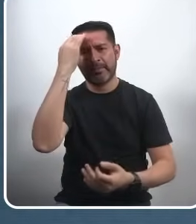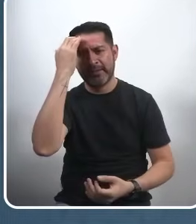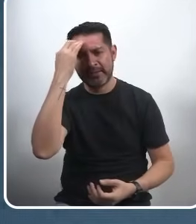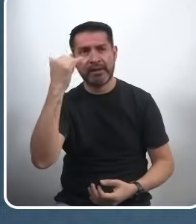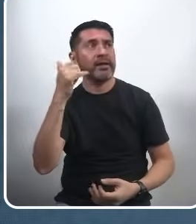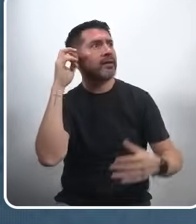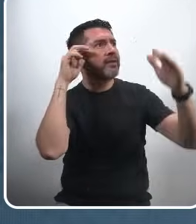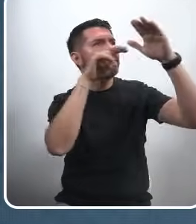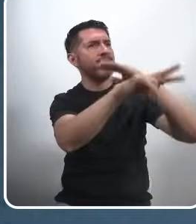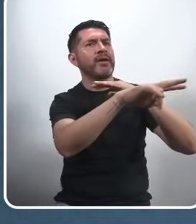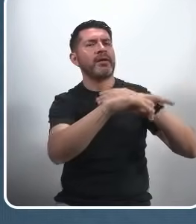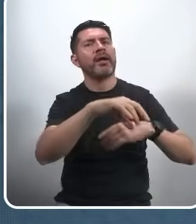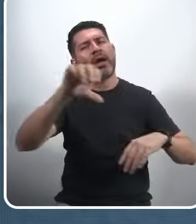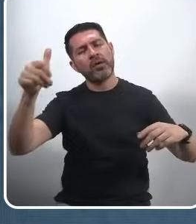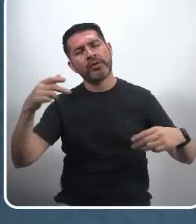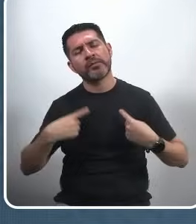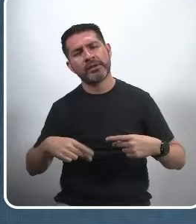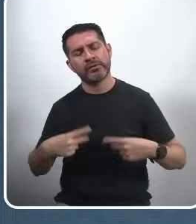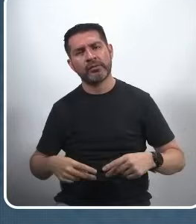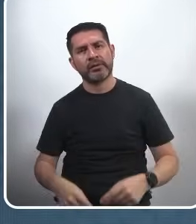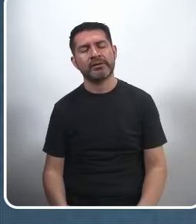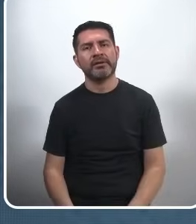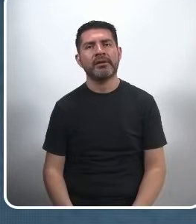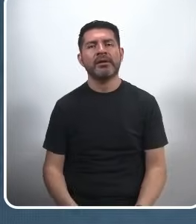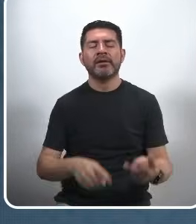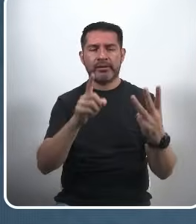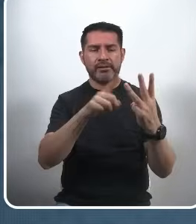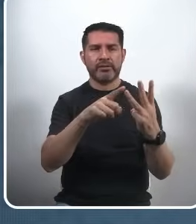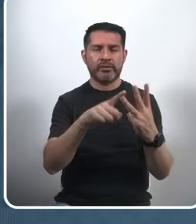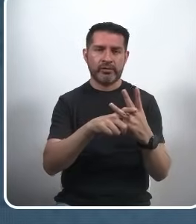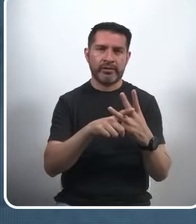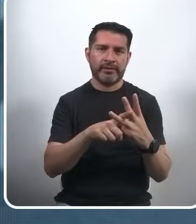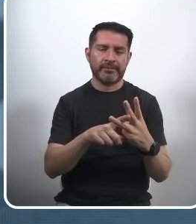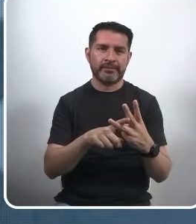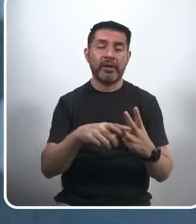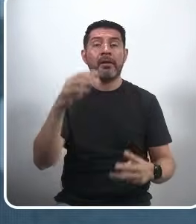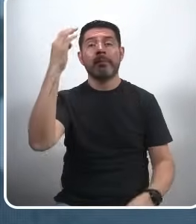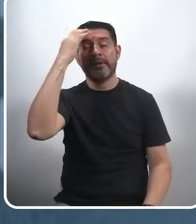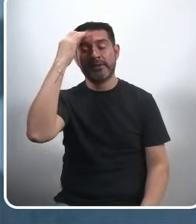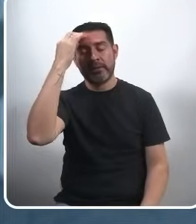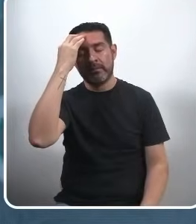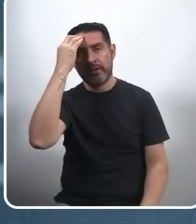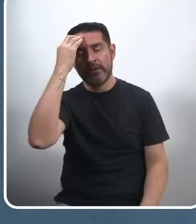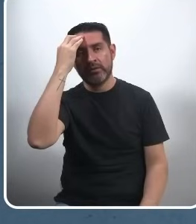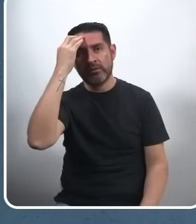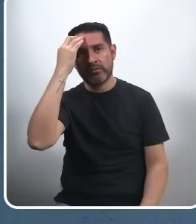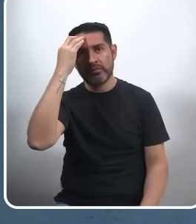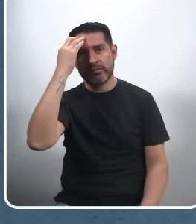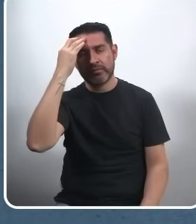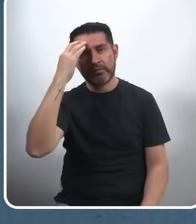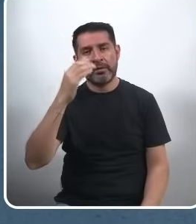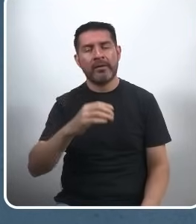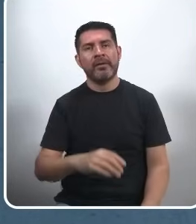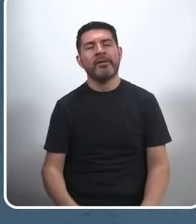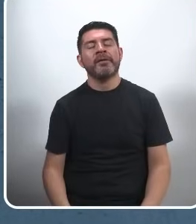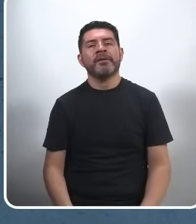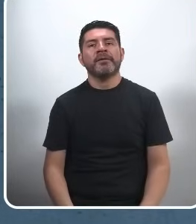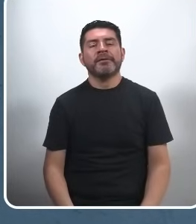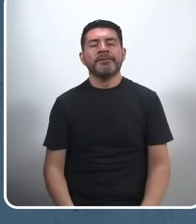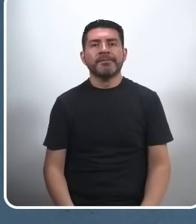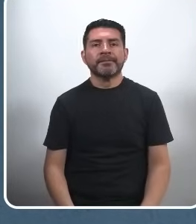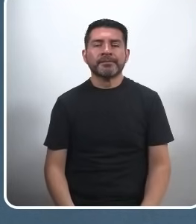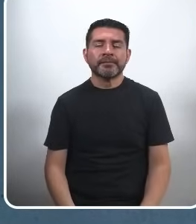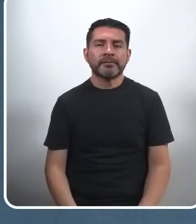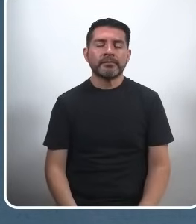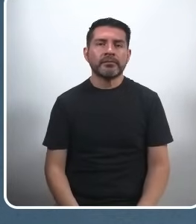tercera raíz, perspectivas erróneas. Perspectivas erróneas. Tu perspectiva puede